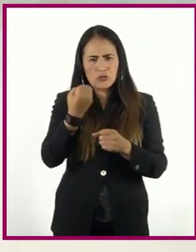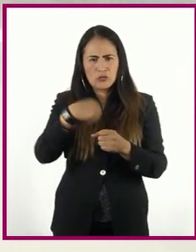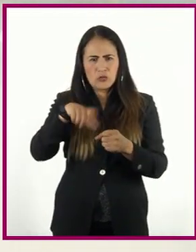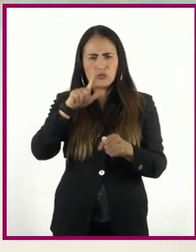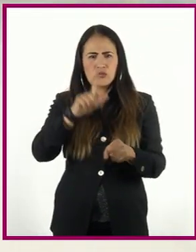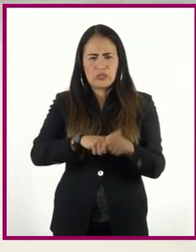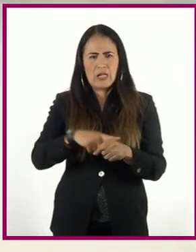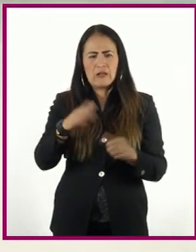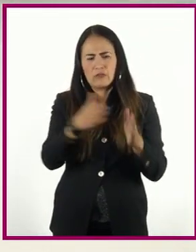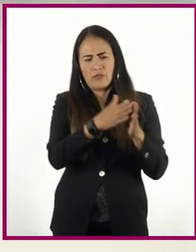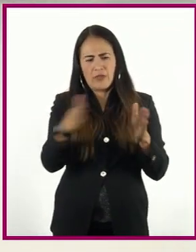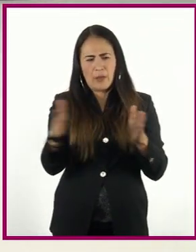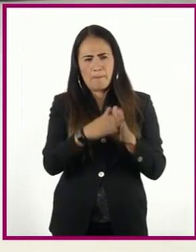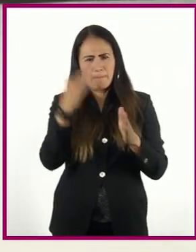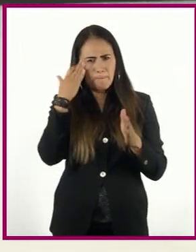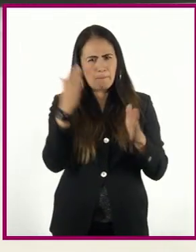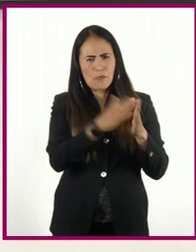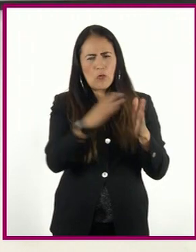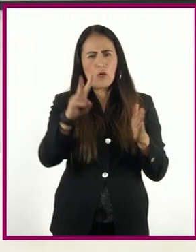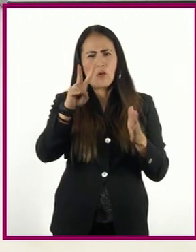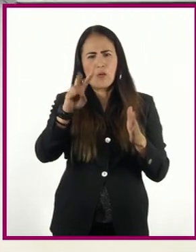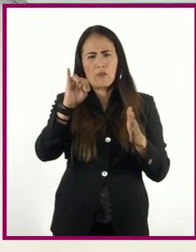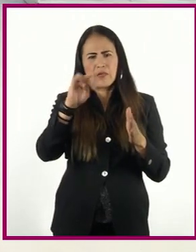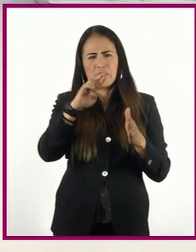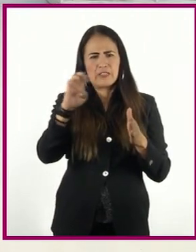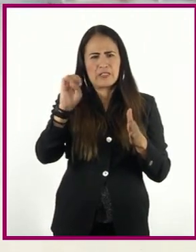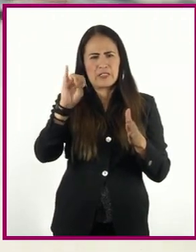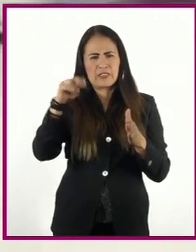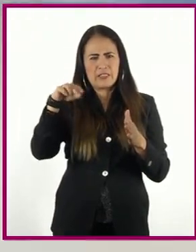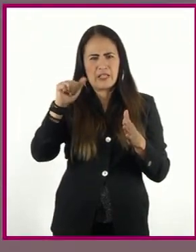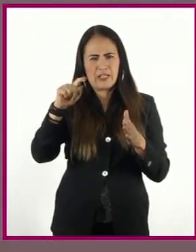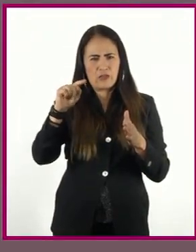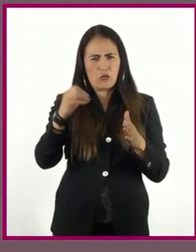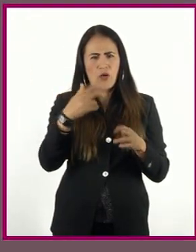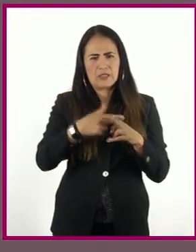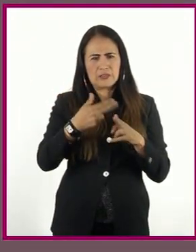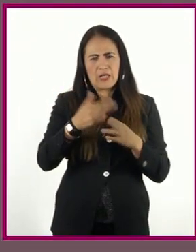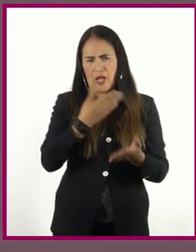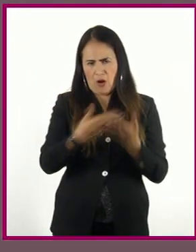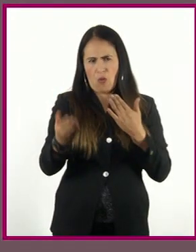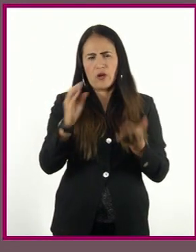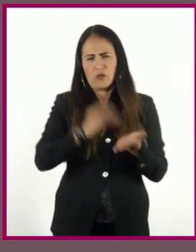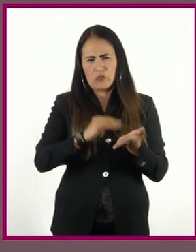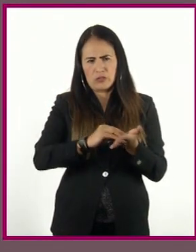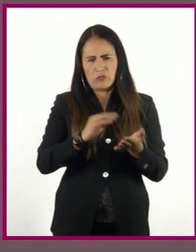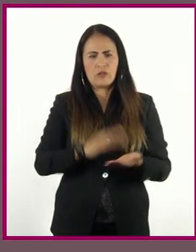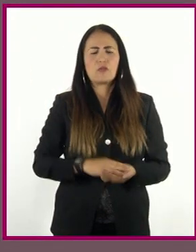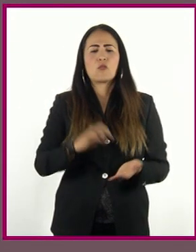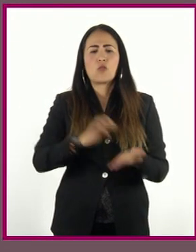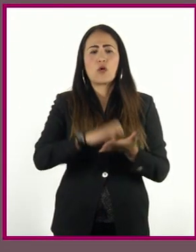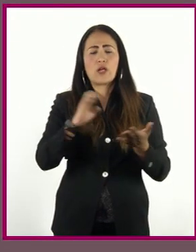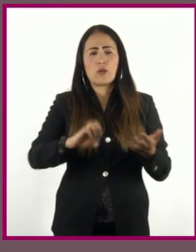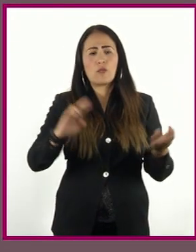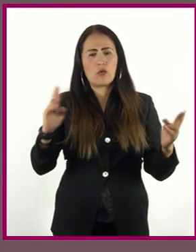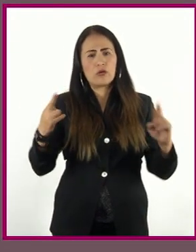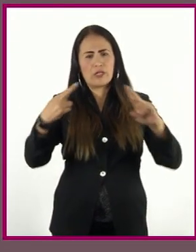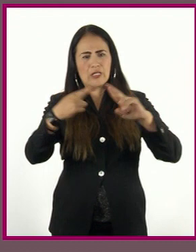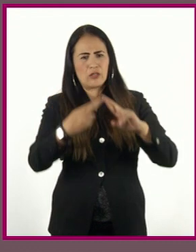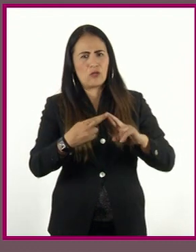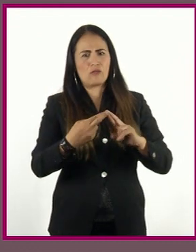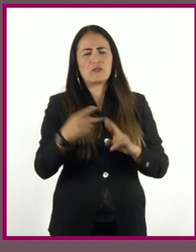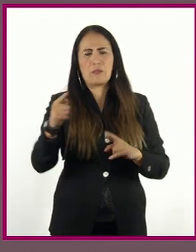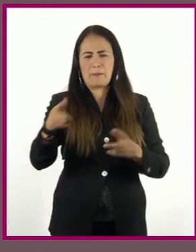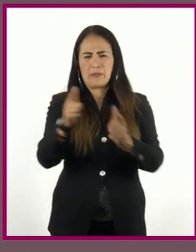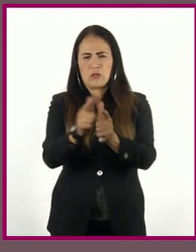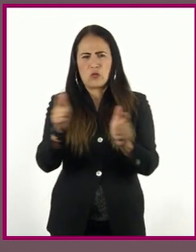caracterizó la vida del virreinato y que preservamos hasta nuestros días. Las campañas de evangelización dirigidas por los